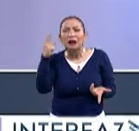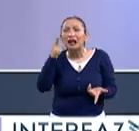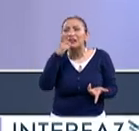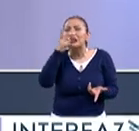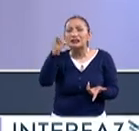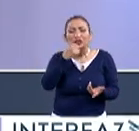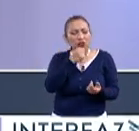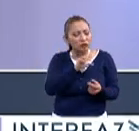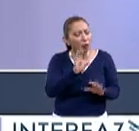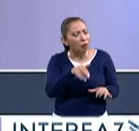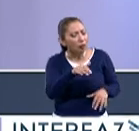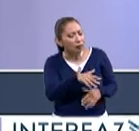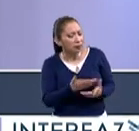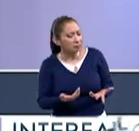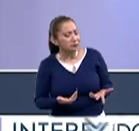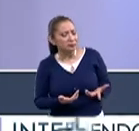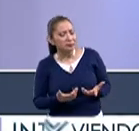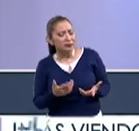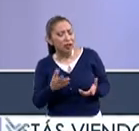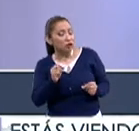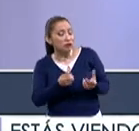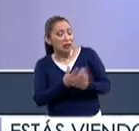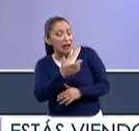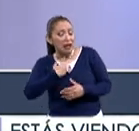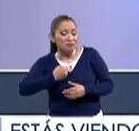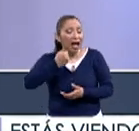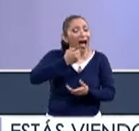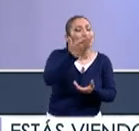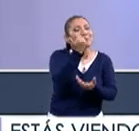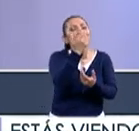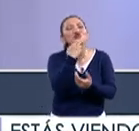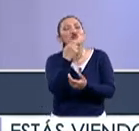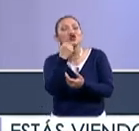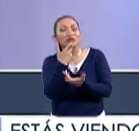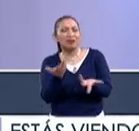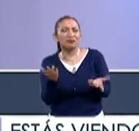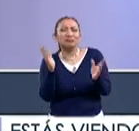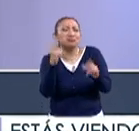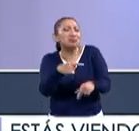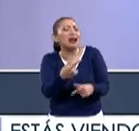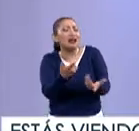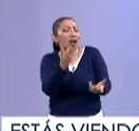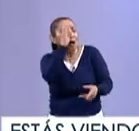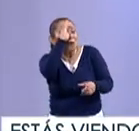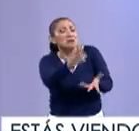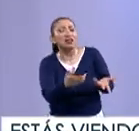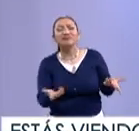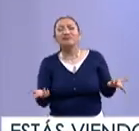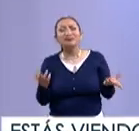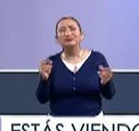decirle a los niños que no salgan con su calaverita, ¿no? En definitiva,